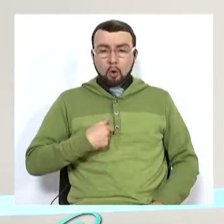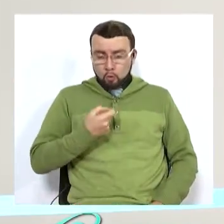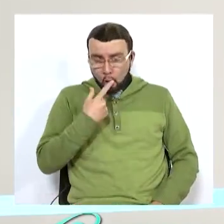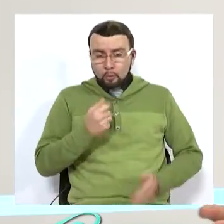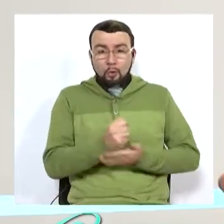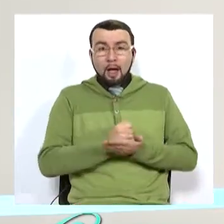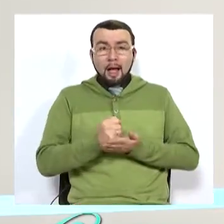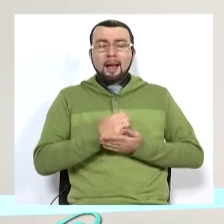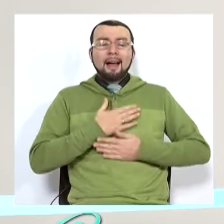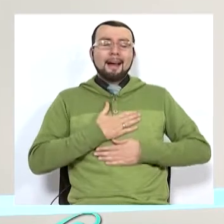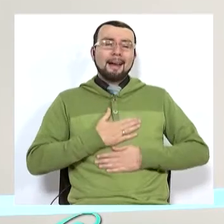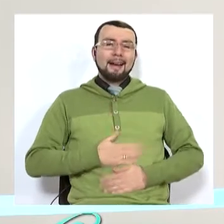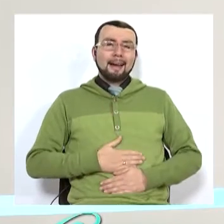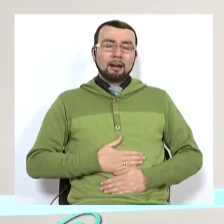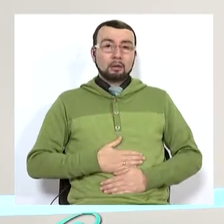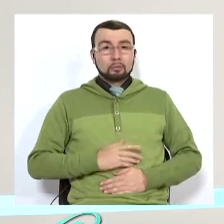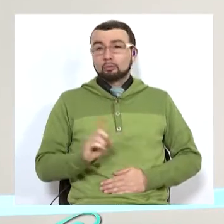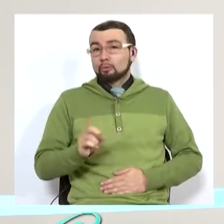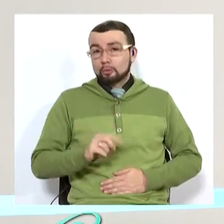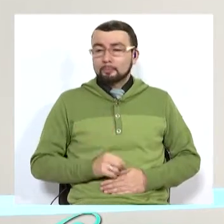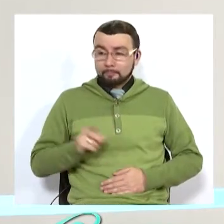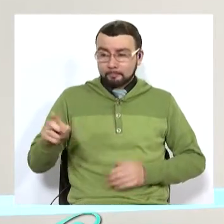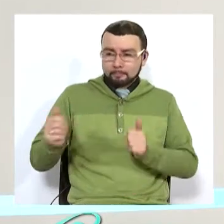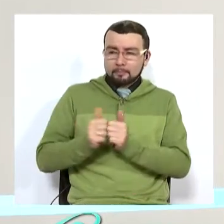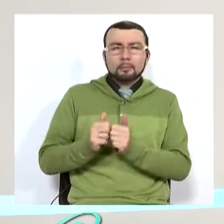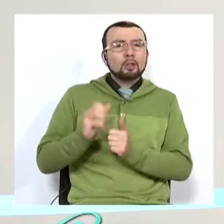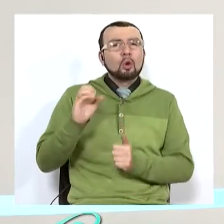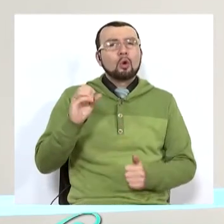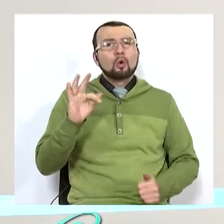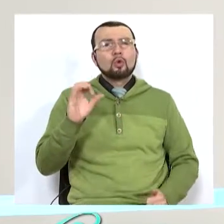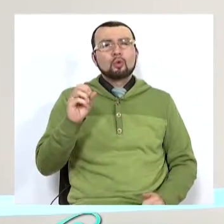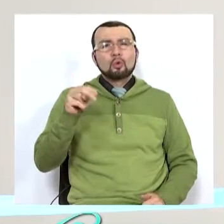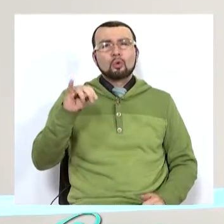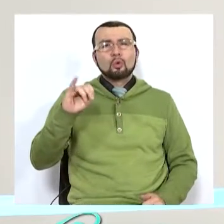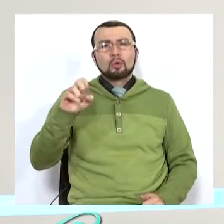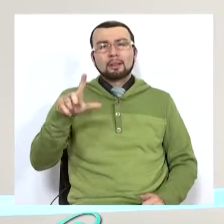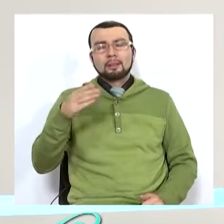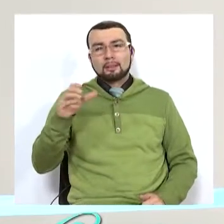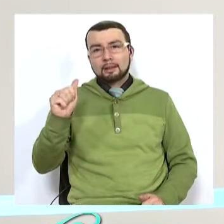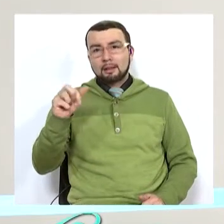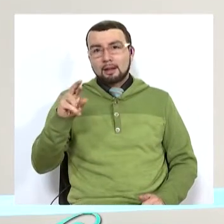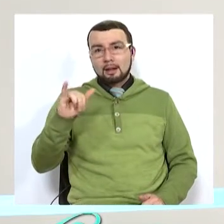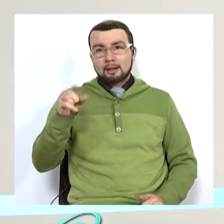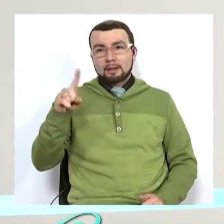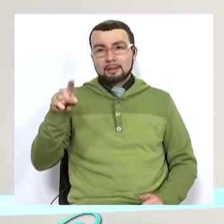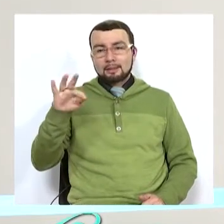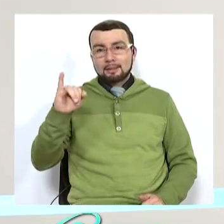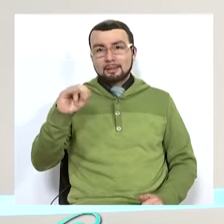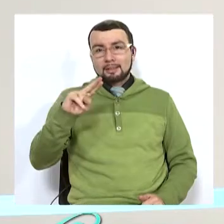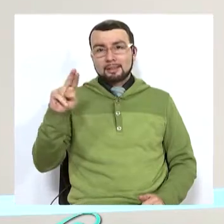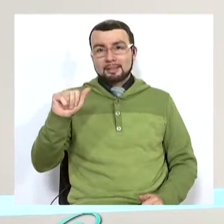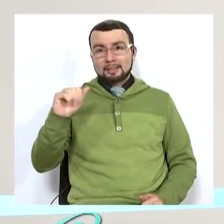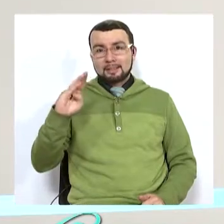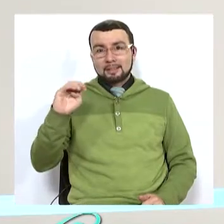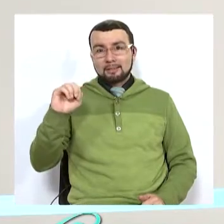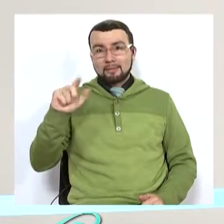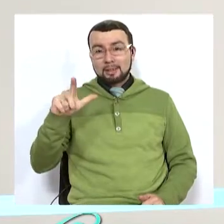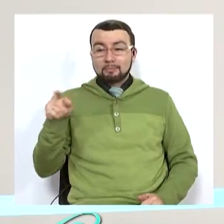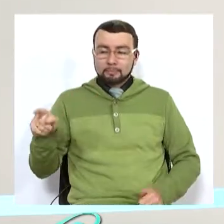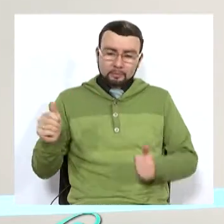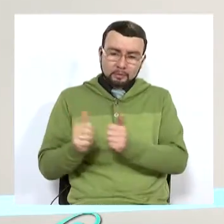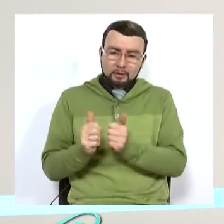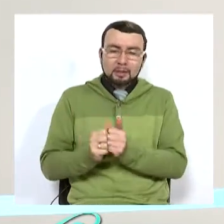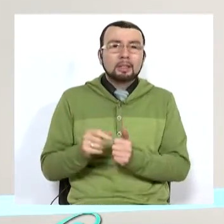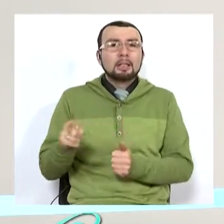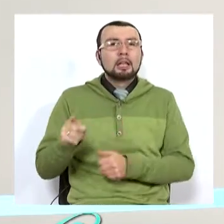No. Voy a compartir este espacio con el doctor Otoniel Aristizábal, quien hace parte del grupo de médicos del Parque